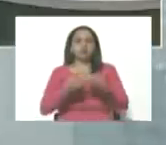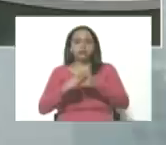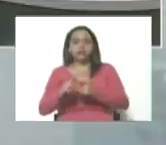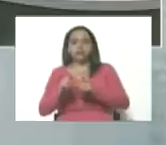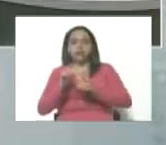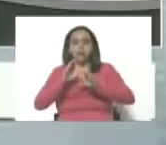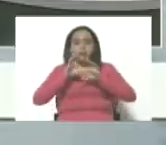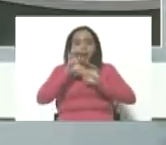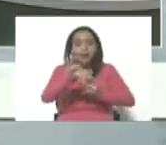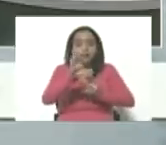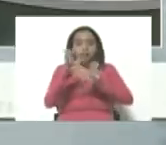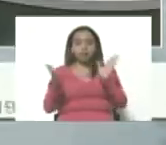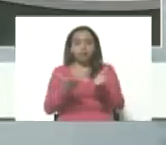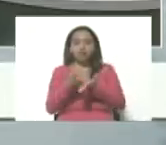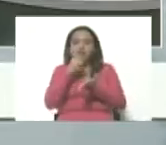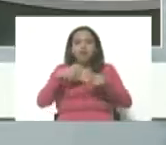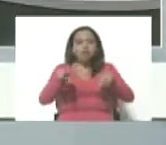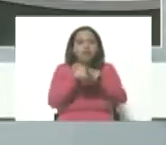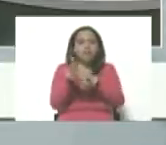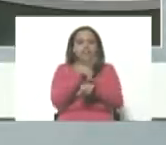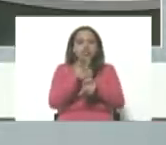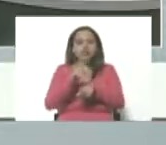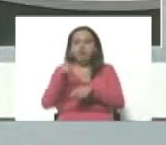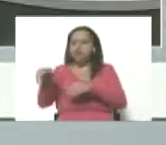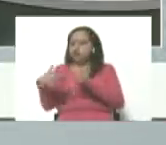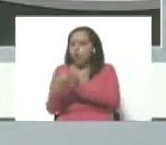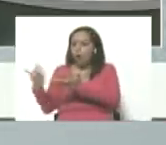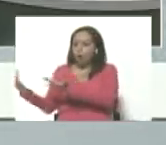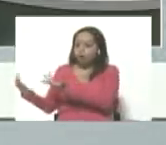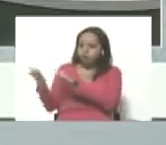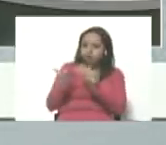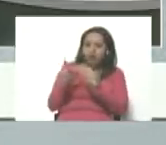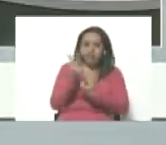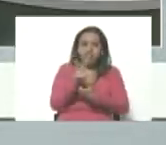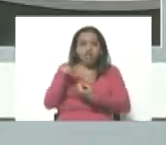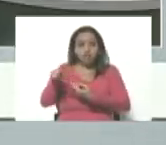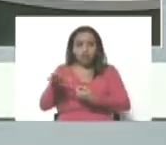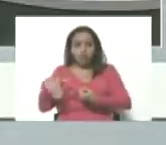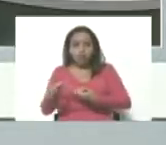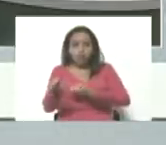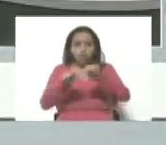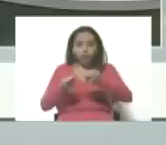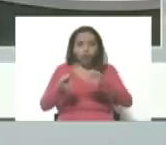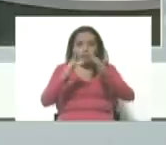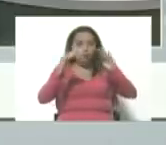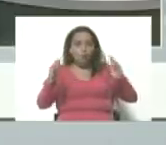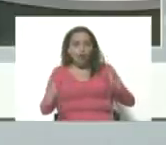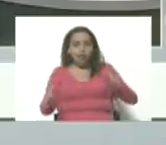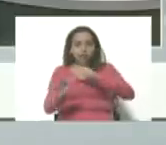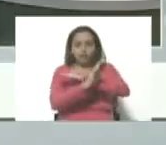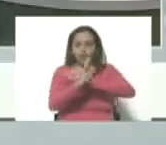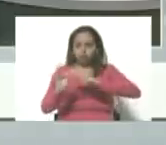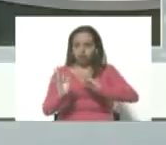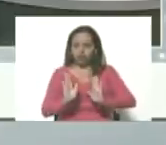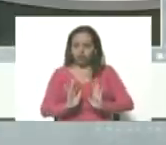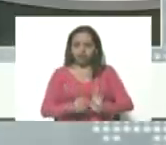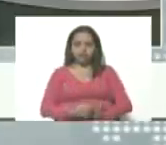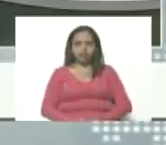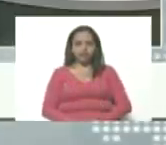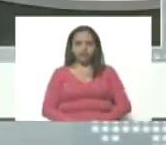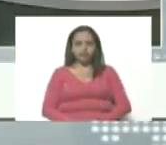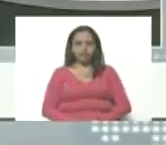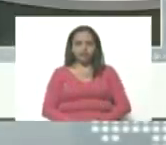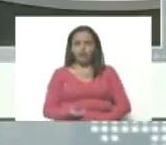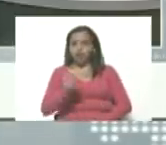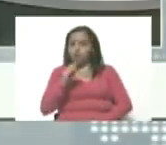país. Ningún país del mundo. Y esto es directo, lo que pudimos controlar por los puentes y pasos fronterizos. Y